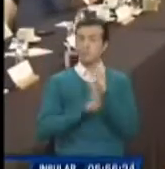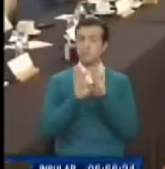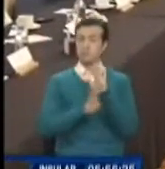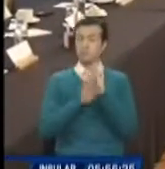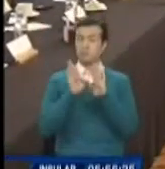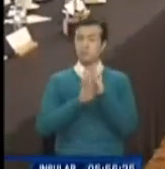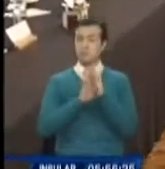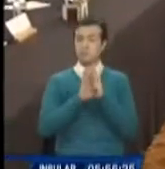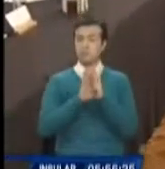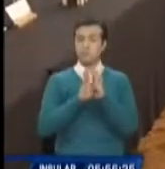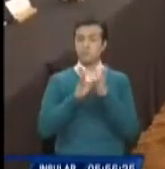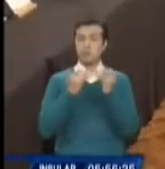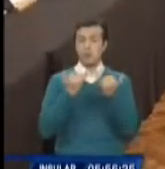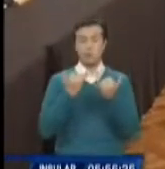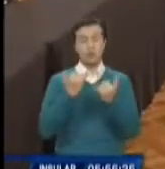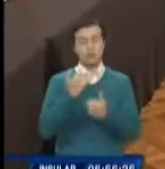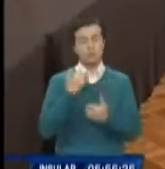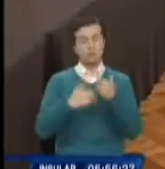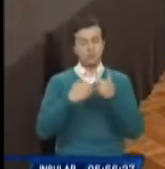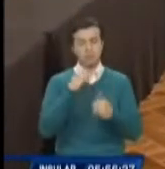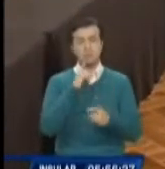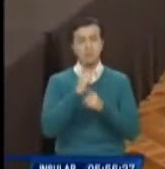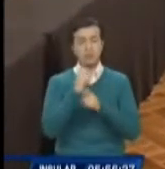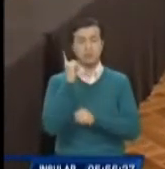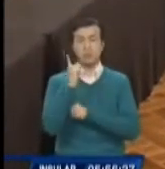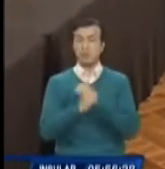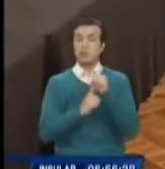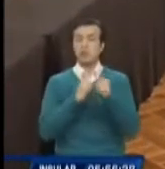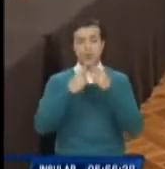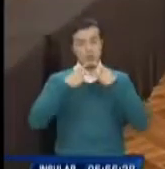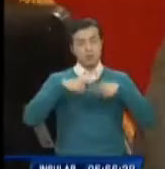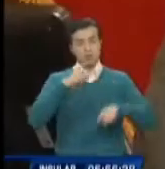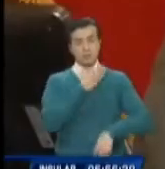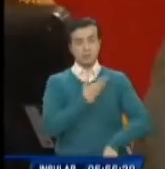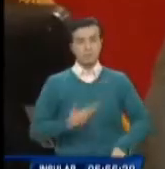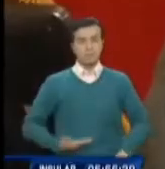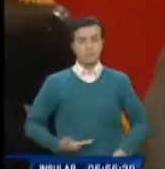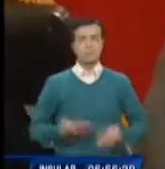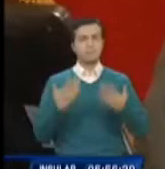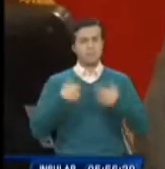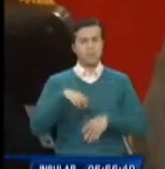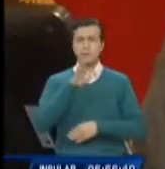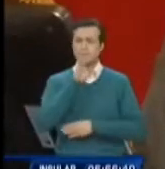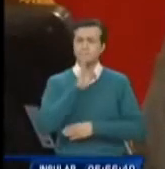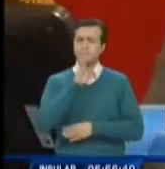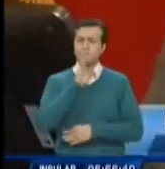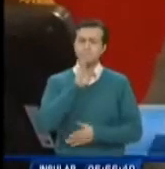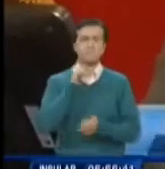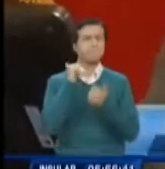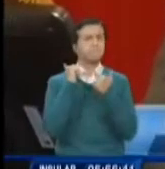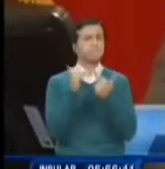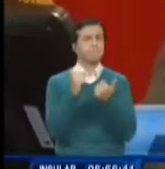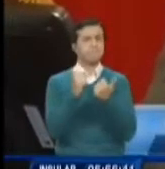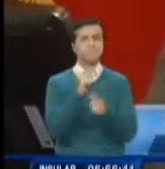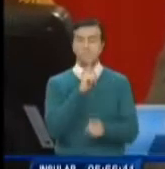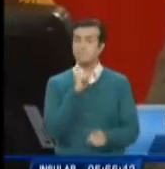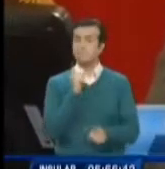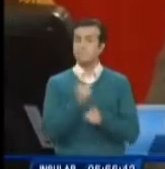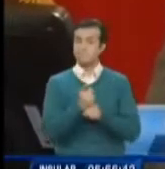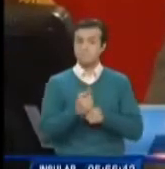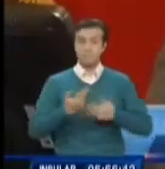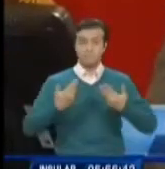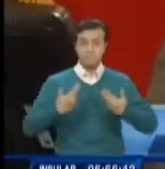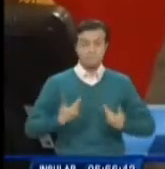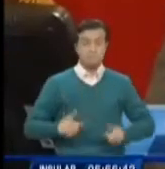últimos años se verá afectado. Este año, advirtió el mandatario. Hemos aguantado muy bien, pero obviamente ya no hemos